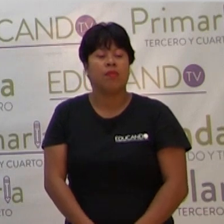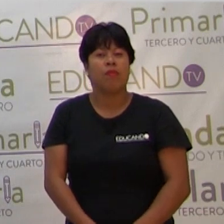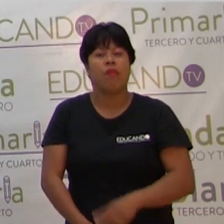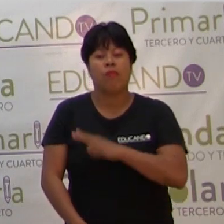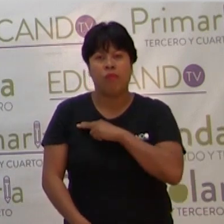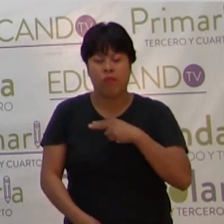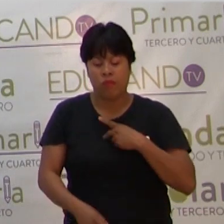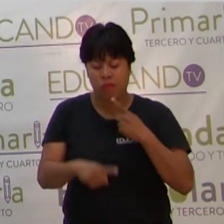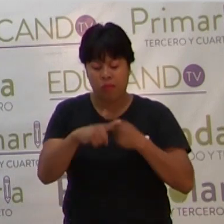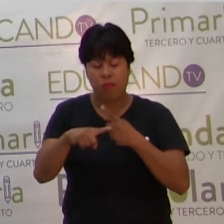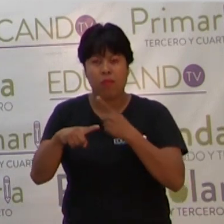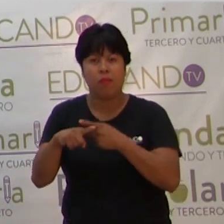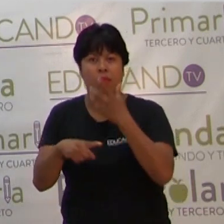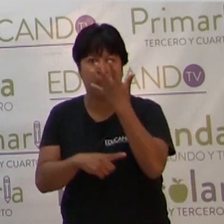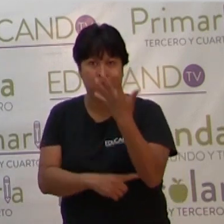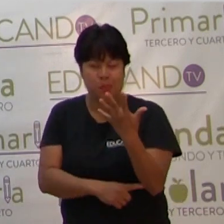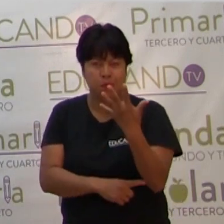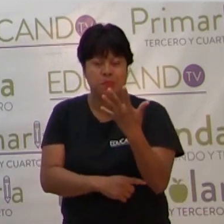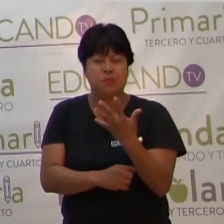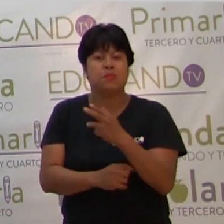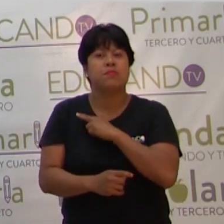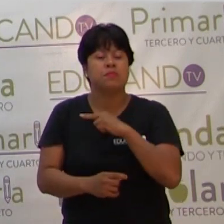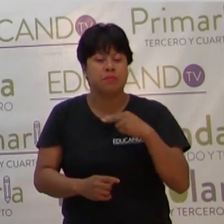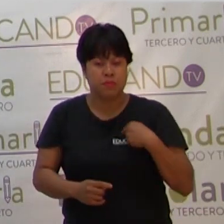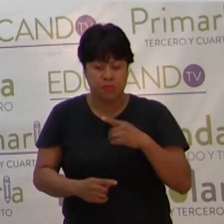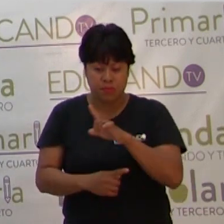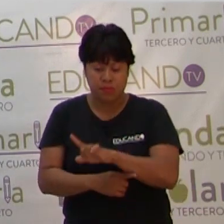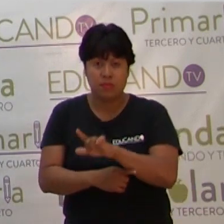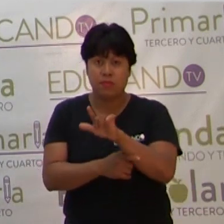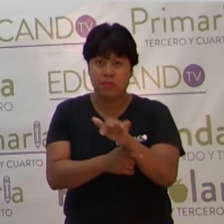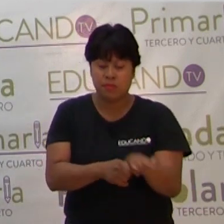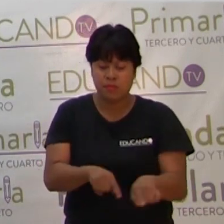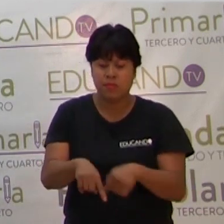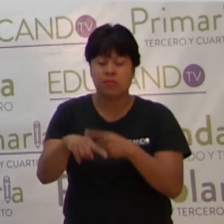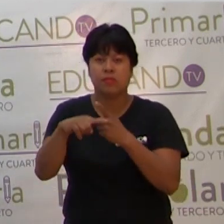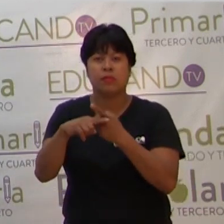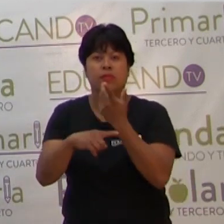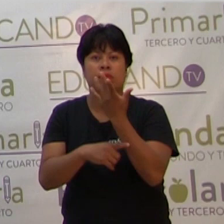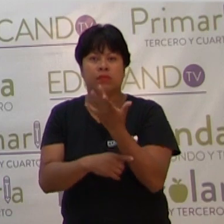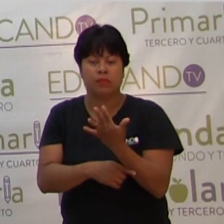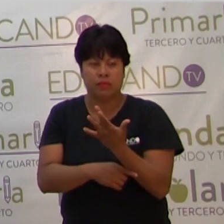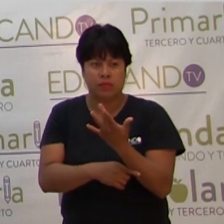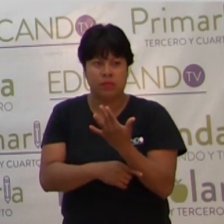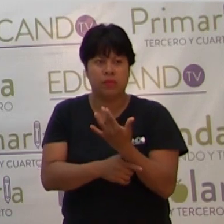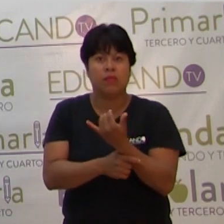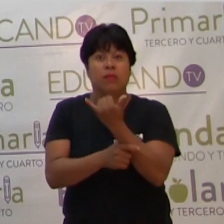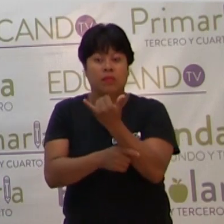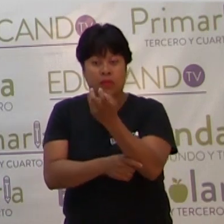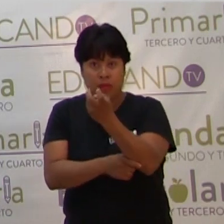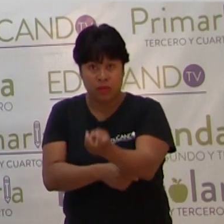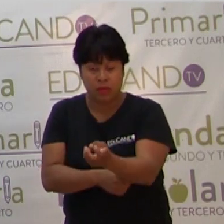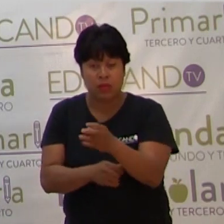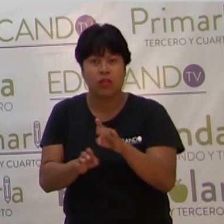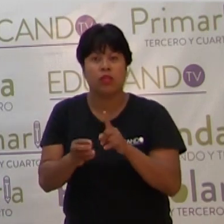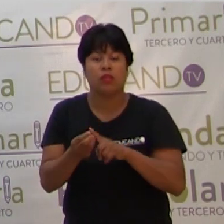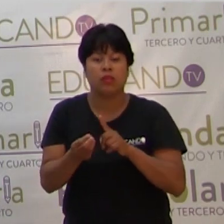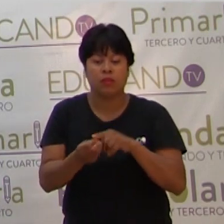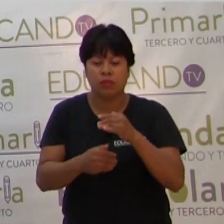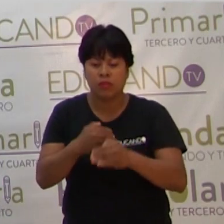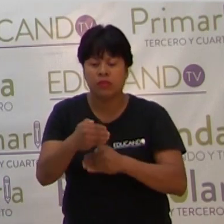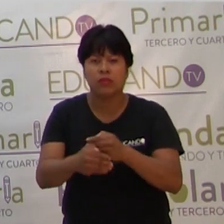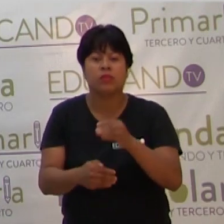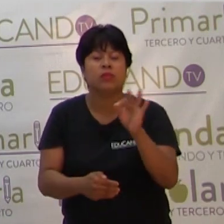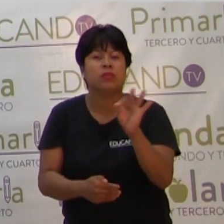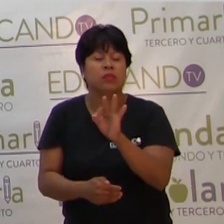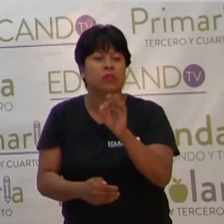vamos a multiplicarlo por 5. Lo vamos después a sumarle 50. Y es aquí donde viene el proceso de que